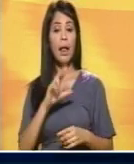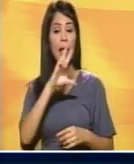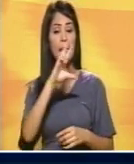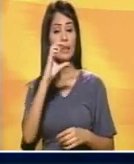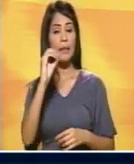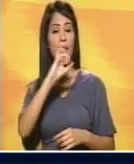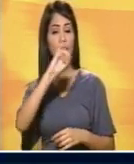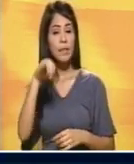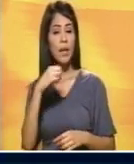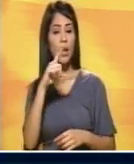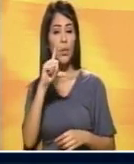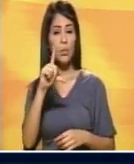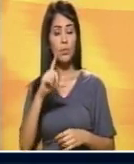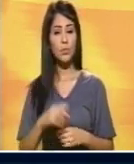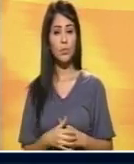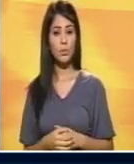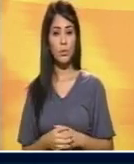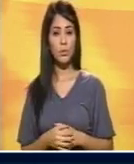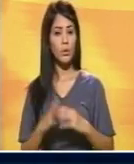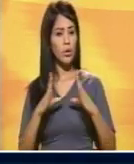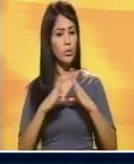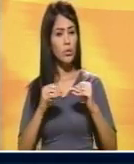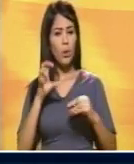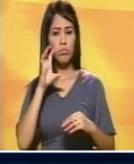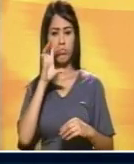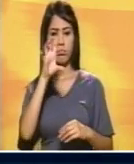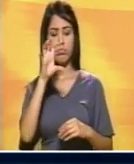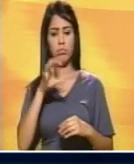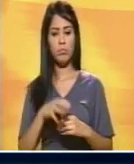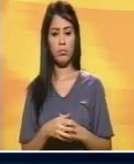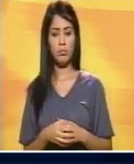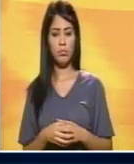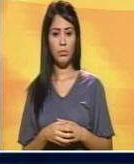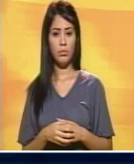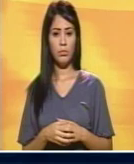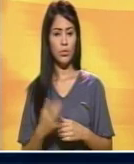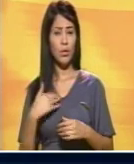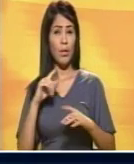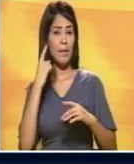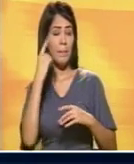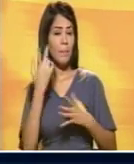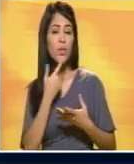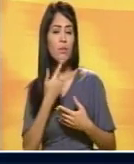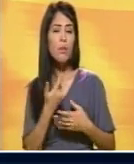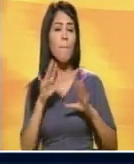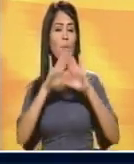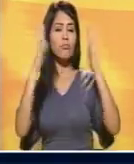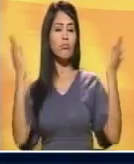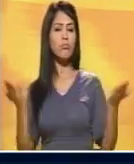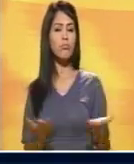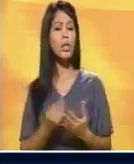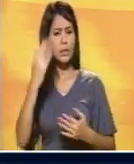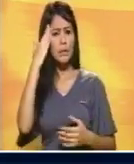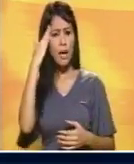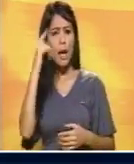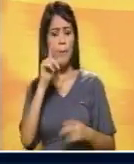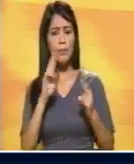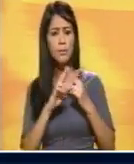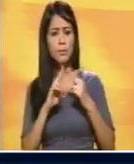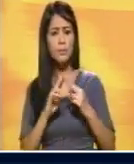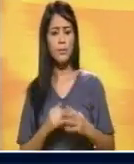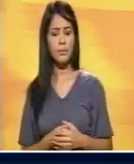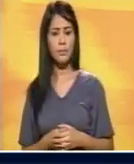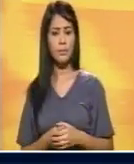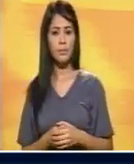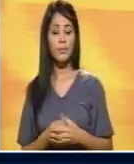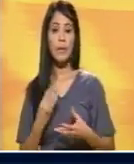de julio, donde todo el país, y yo diría el mundo entero, sabe y conoce que